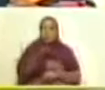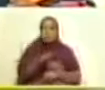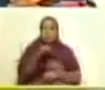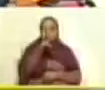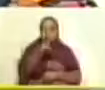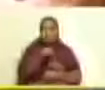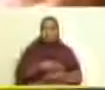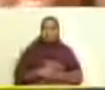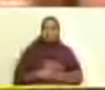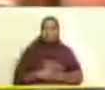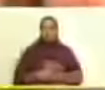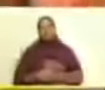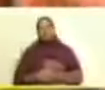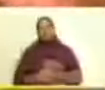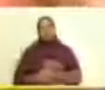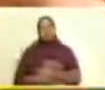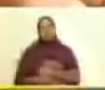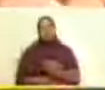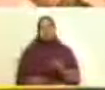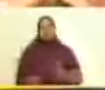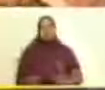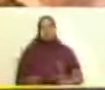base.